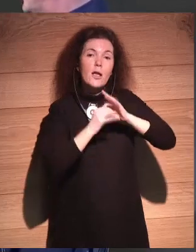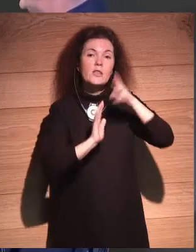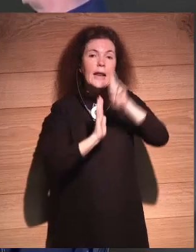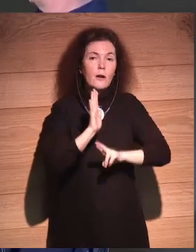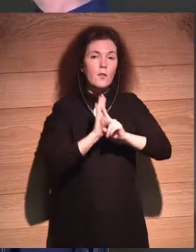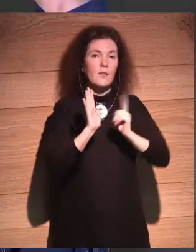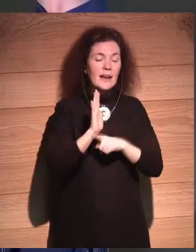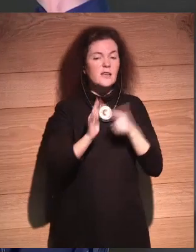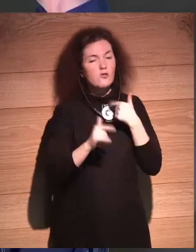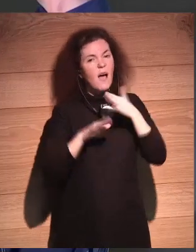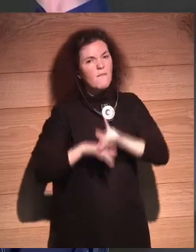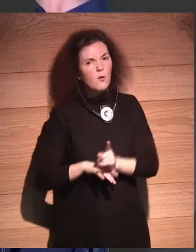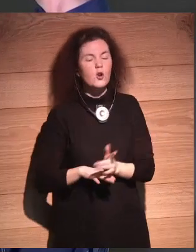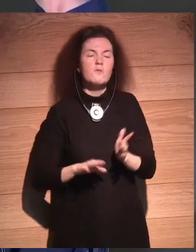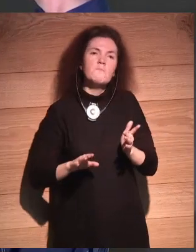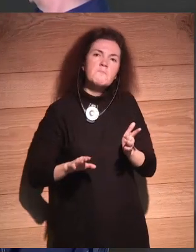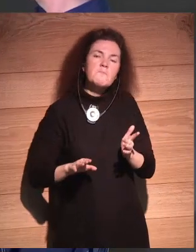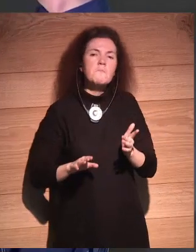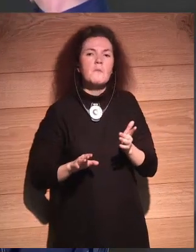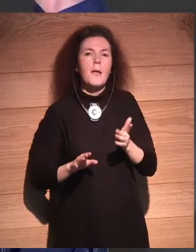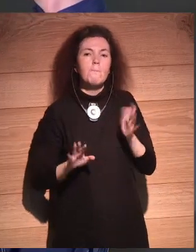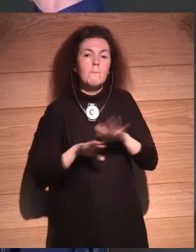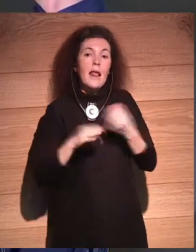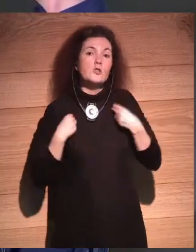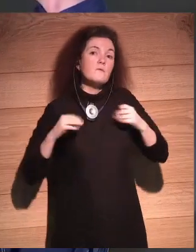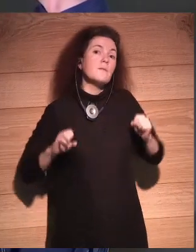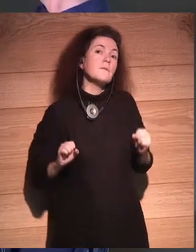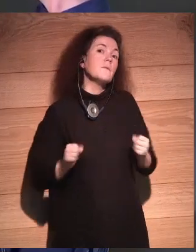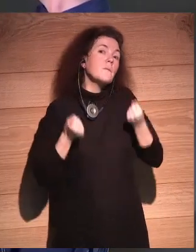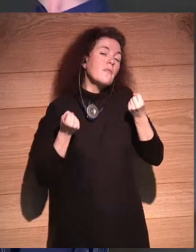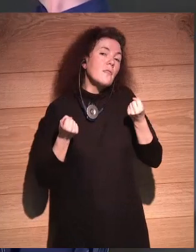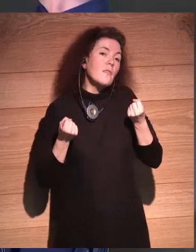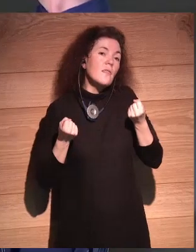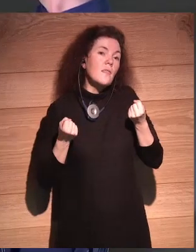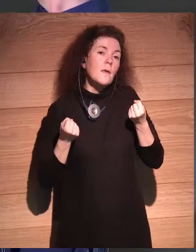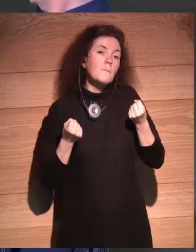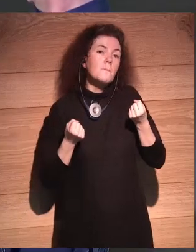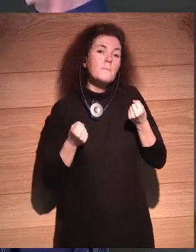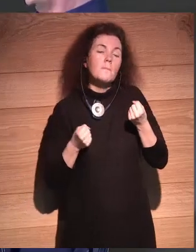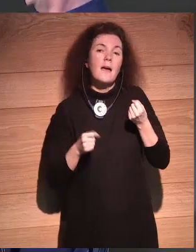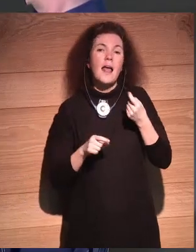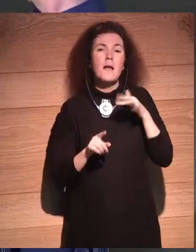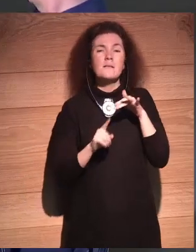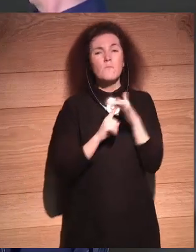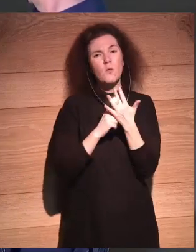regulación, de las leyes, pero para sobrevivencia, para elementos